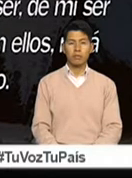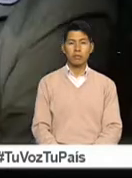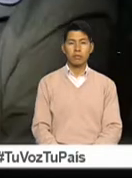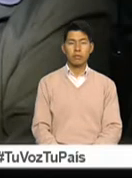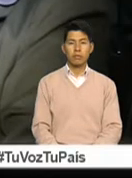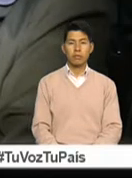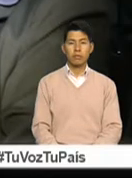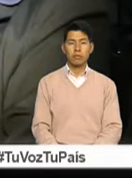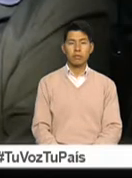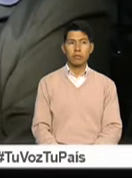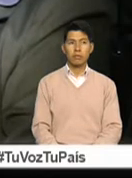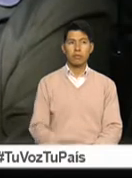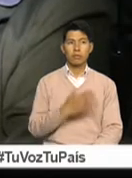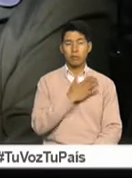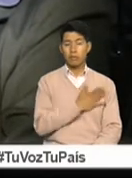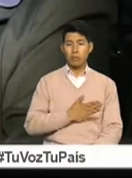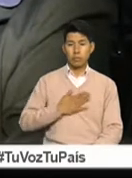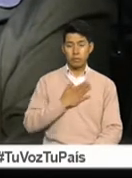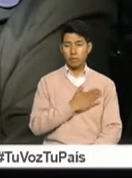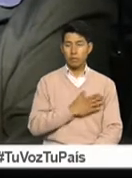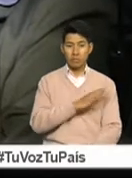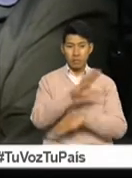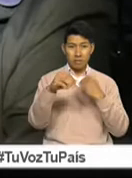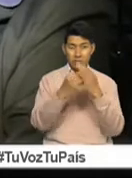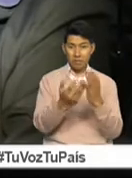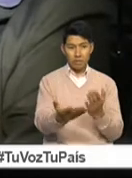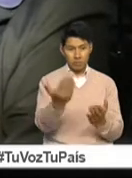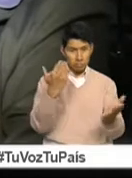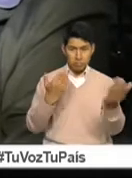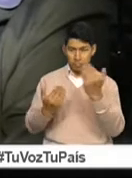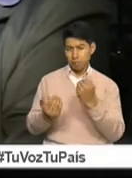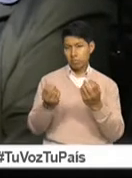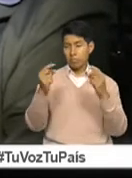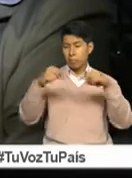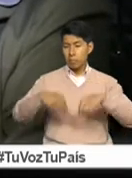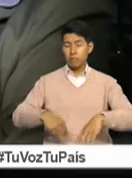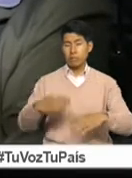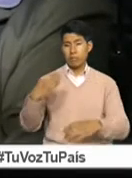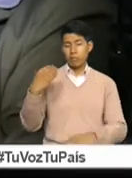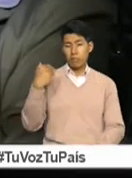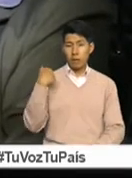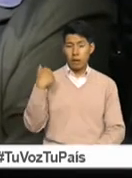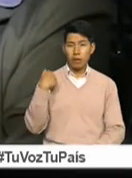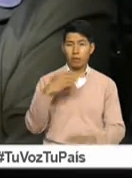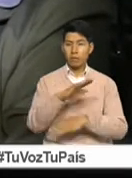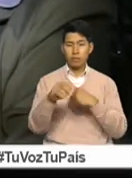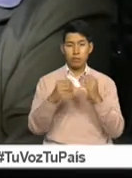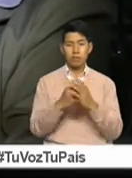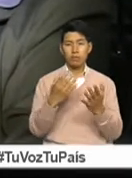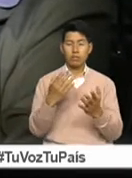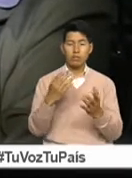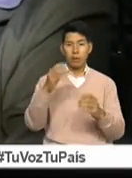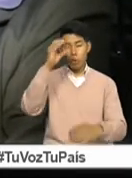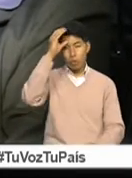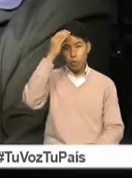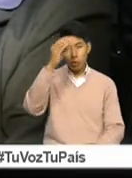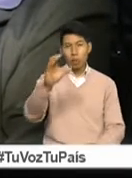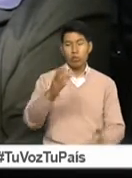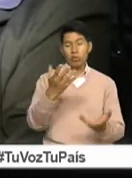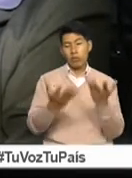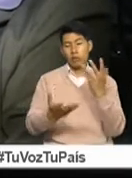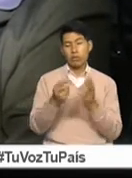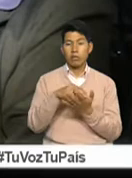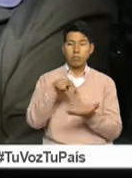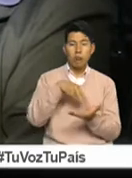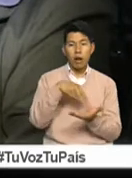por favor venga a conocer un poco más de lo que nosotros tenemos de lo que se desconoce en nuestra cultura no solamente el baile o